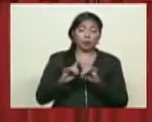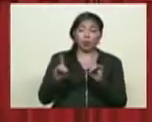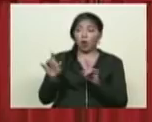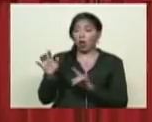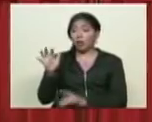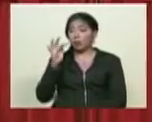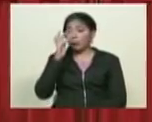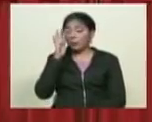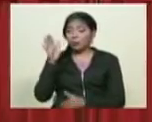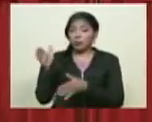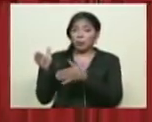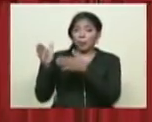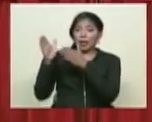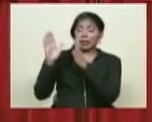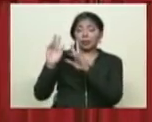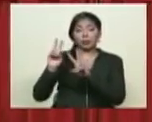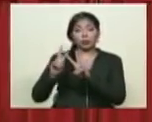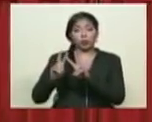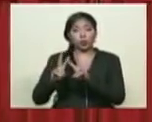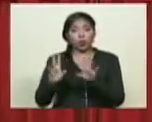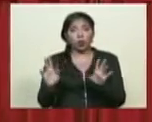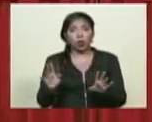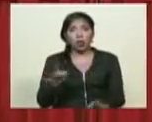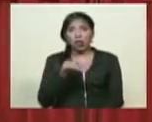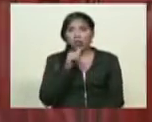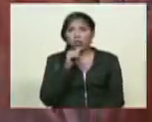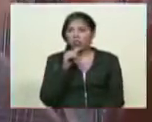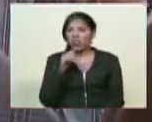lo tiene gracias a Hugo Chávez, a pesar de eso.